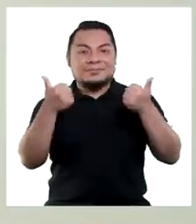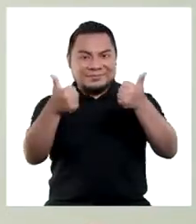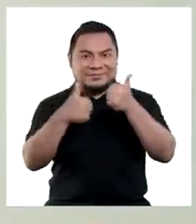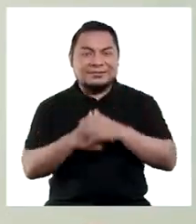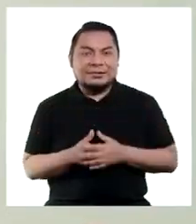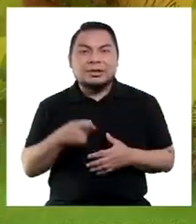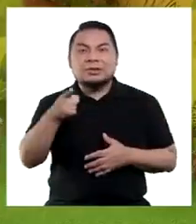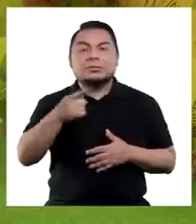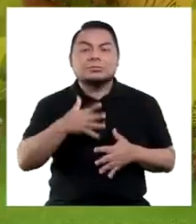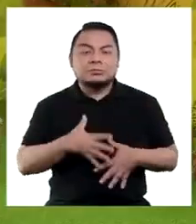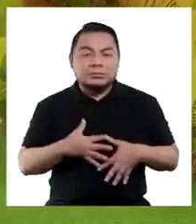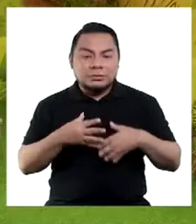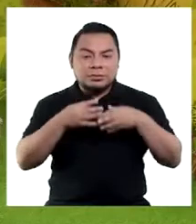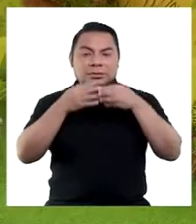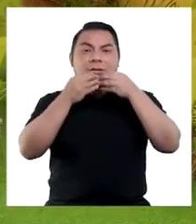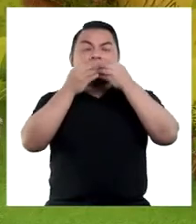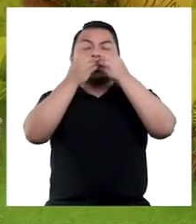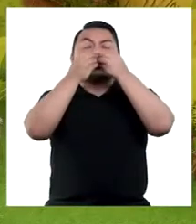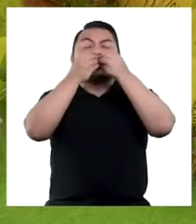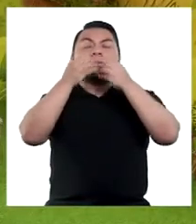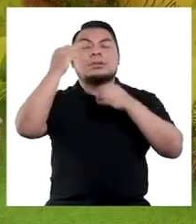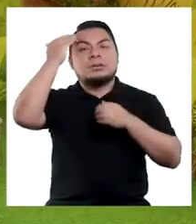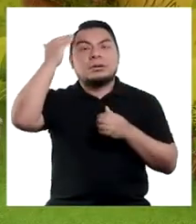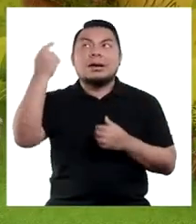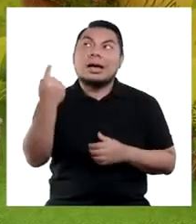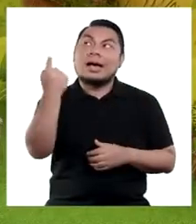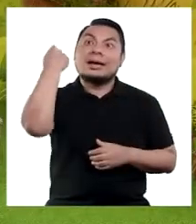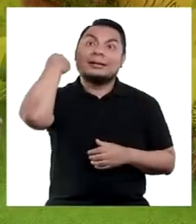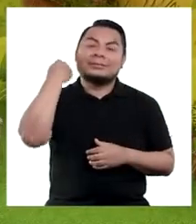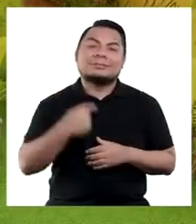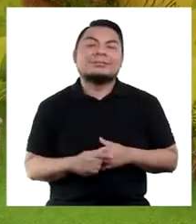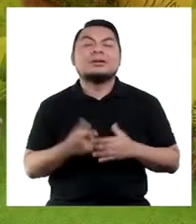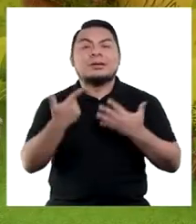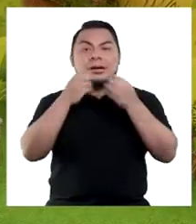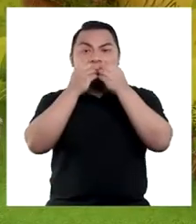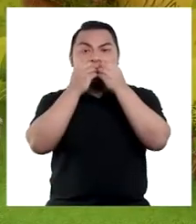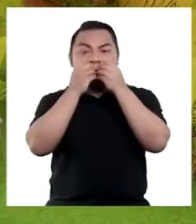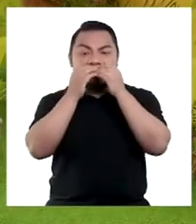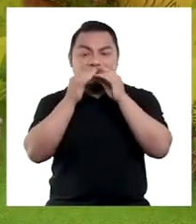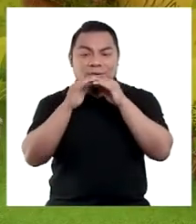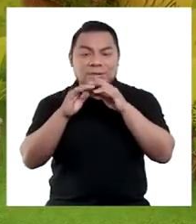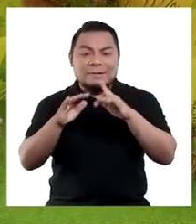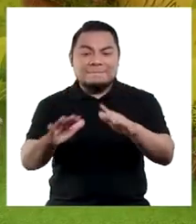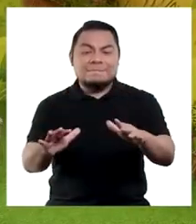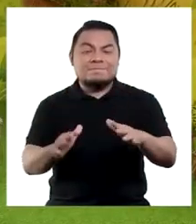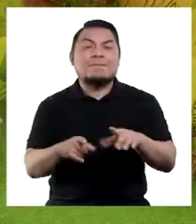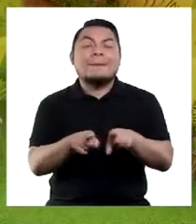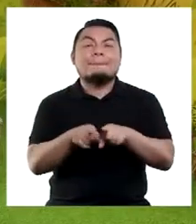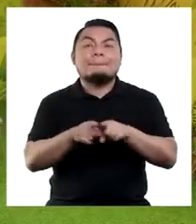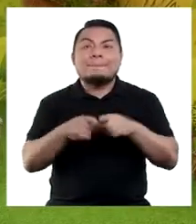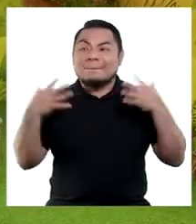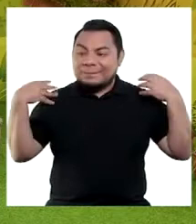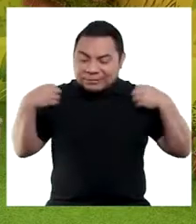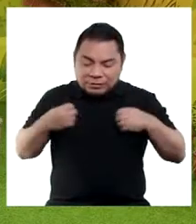muy bien inhalamos por la nariz llevando la cabeza hacia atrás y exhalamos por la boca como si sopla semos una